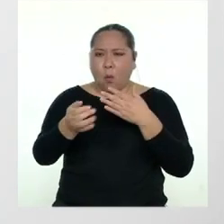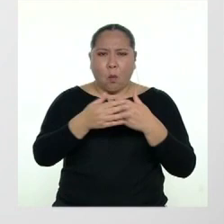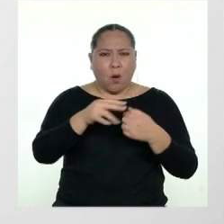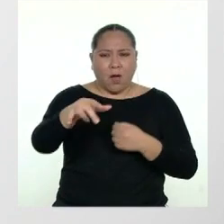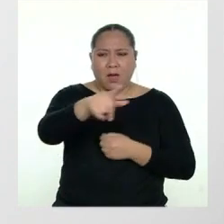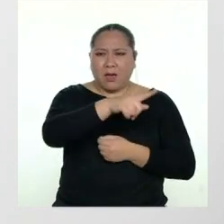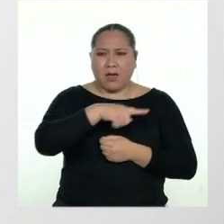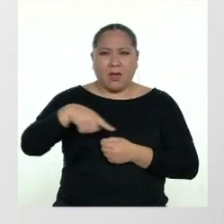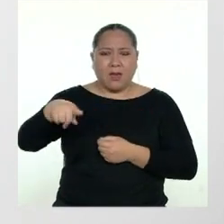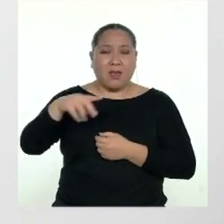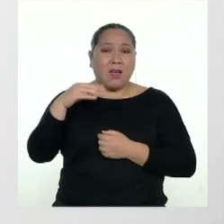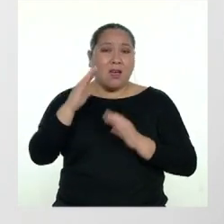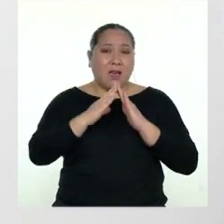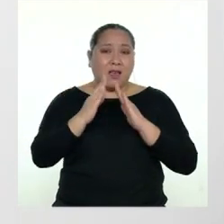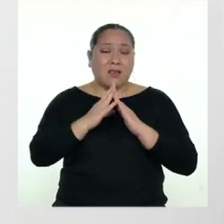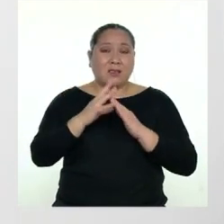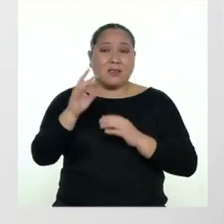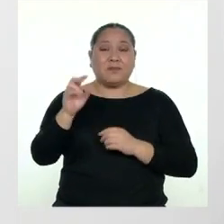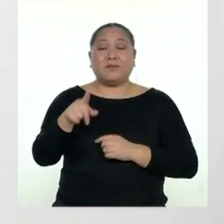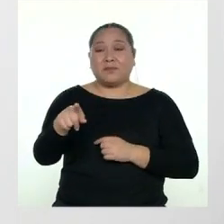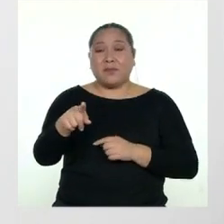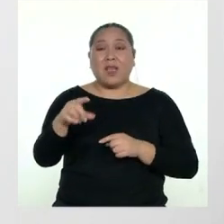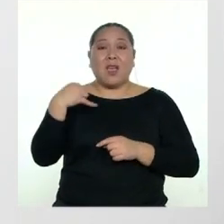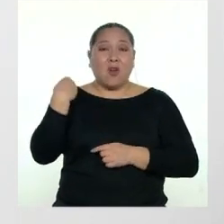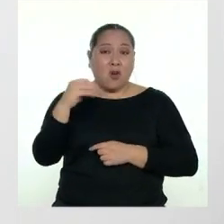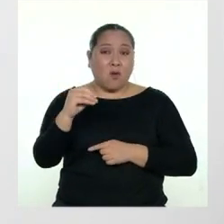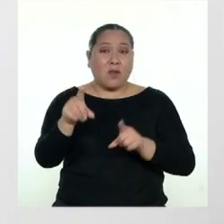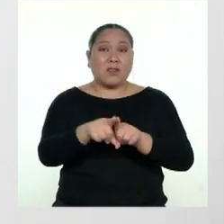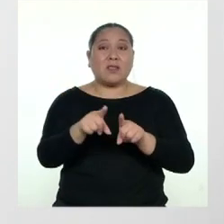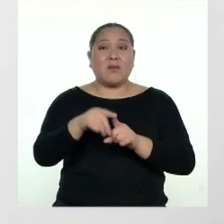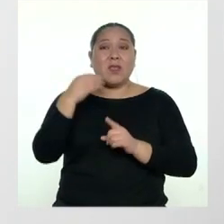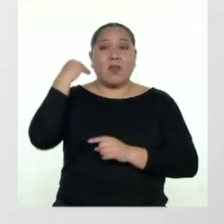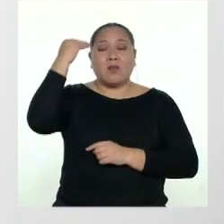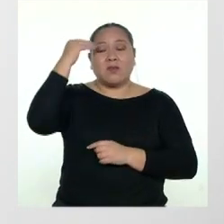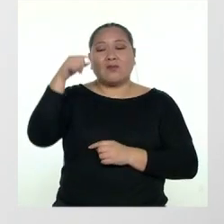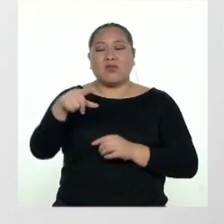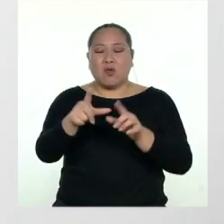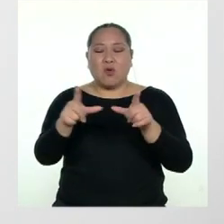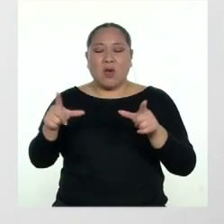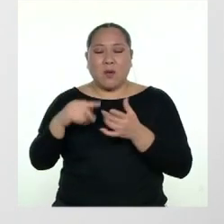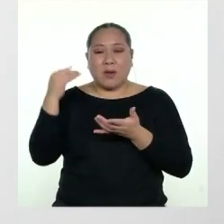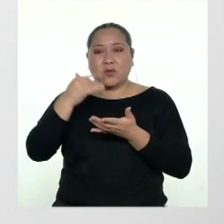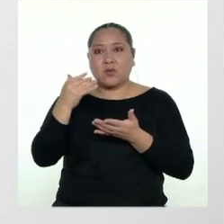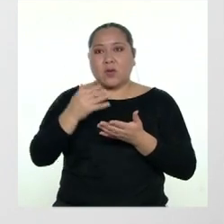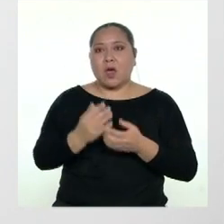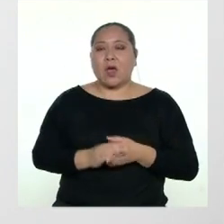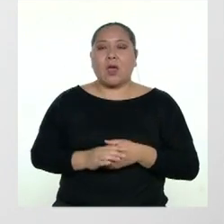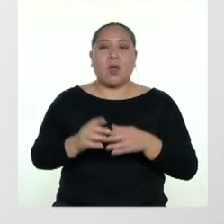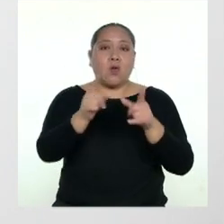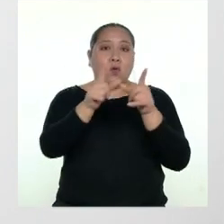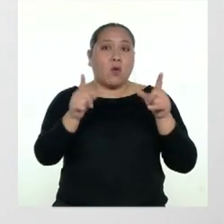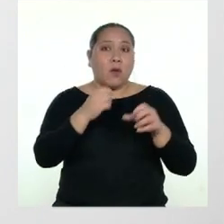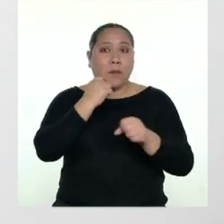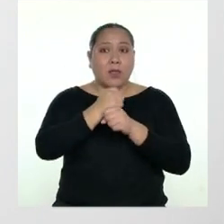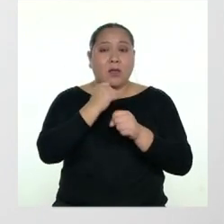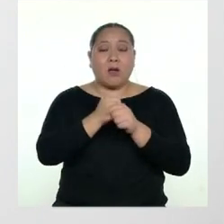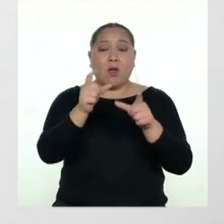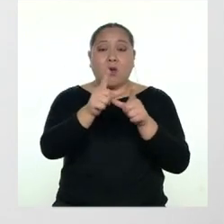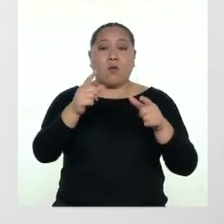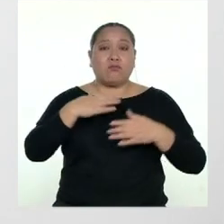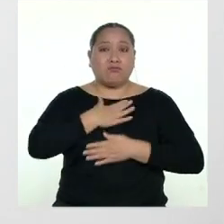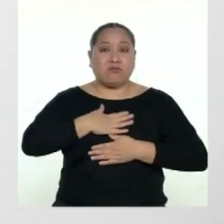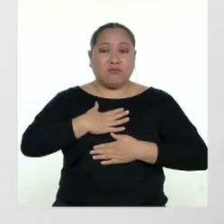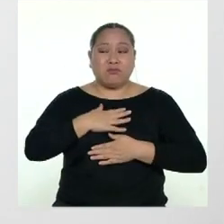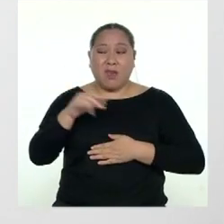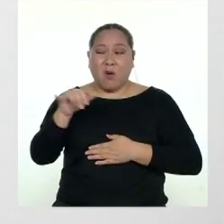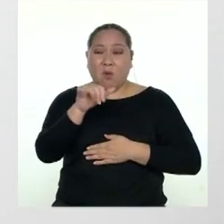como adultos. Hoy en día, los espacios para estudiar, trabajar y entretenernos son los mismos y además son compartidos